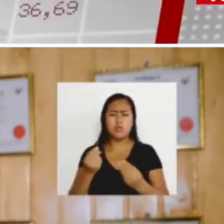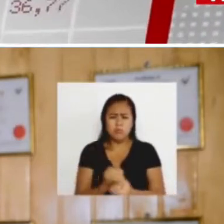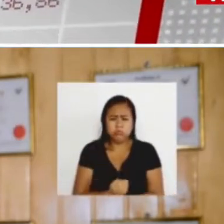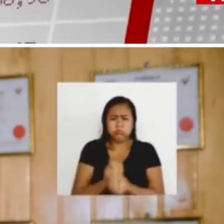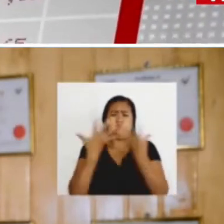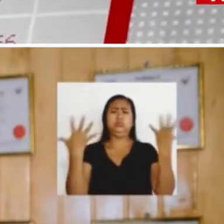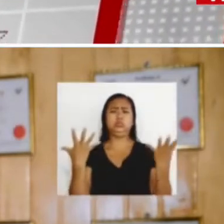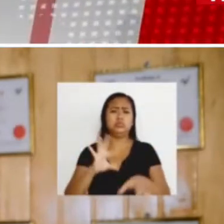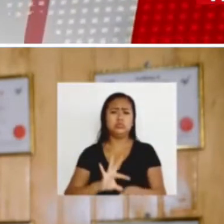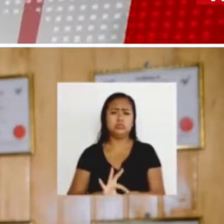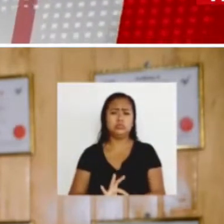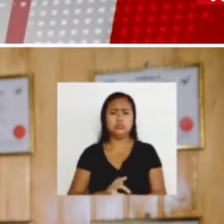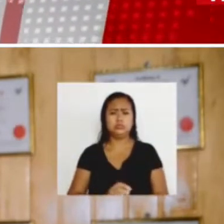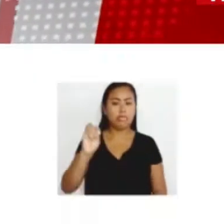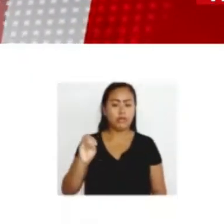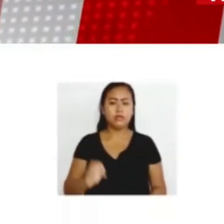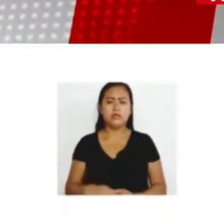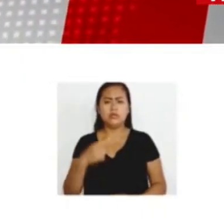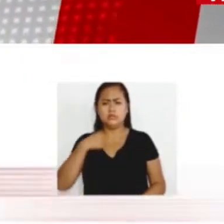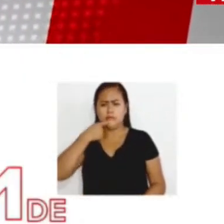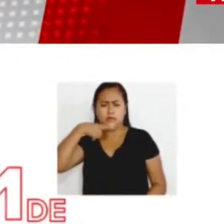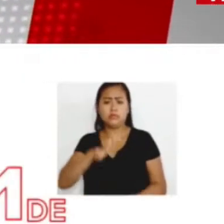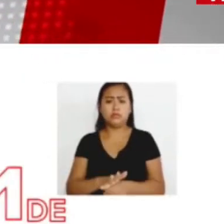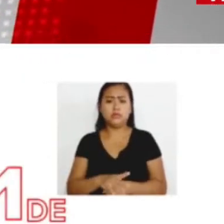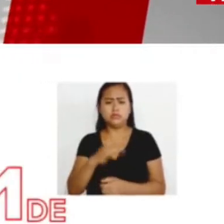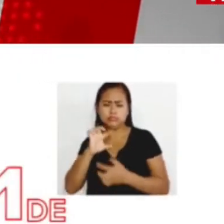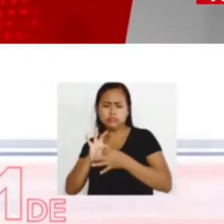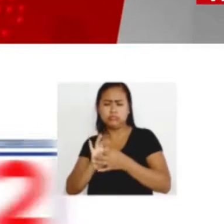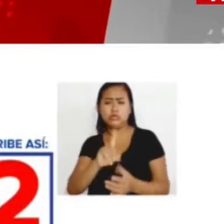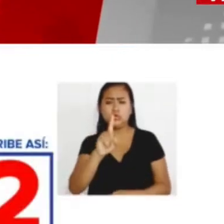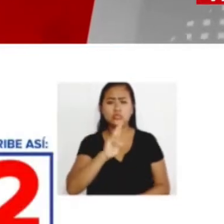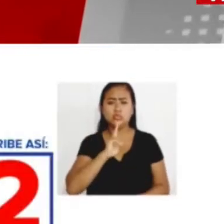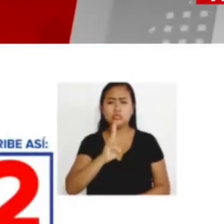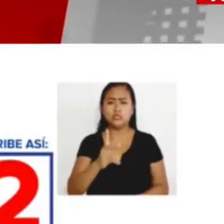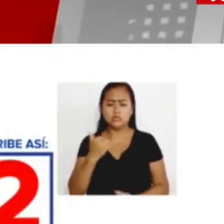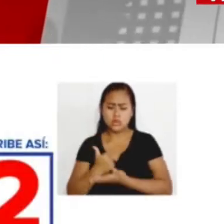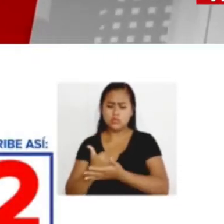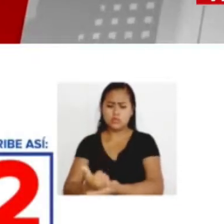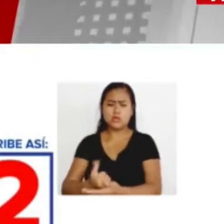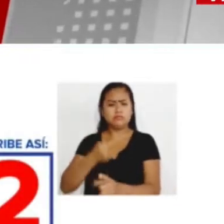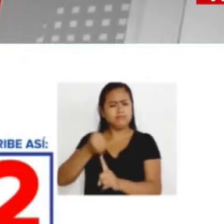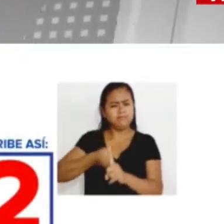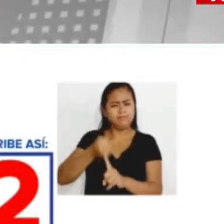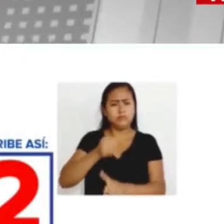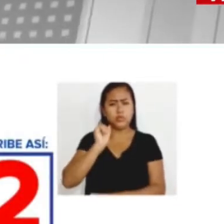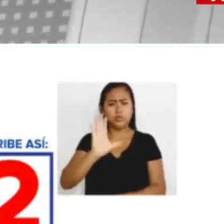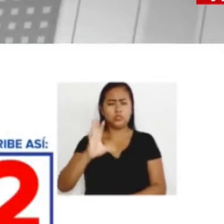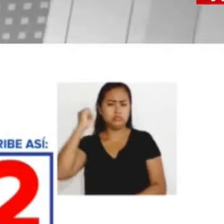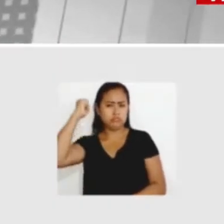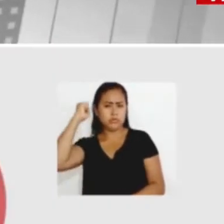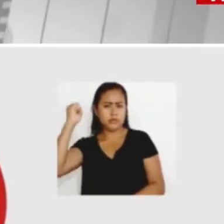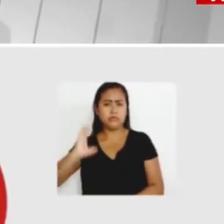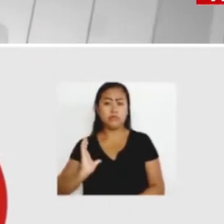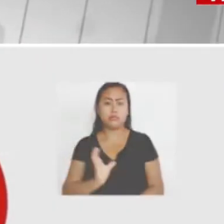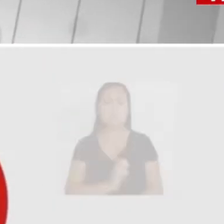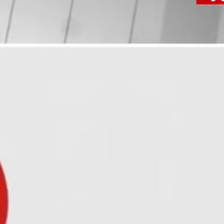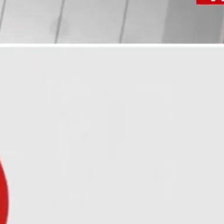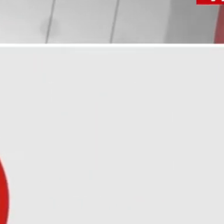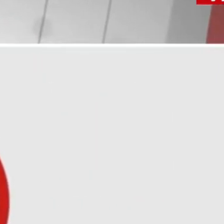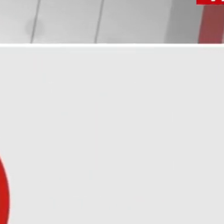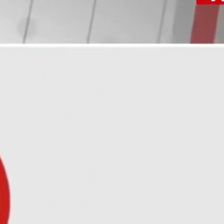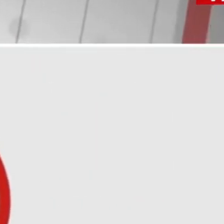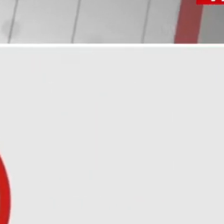el respeto a ese medio ambiente, cuidar el medio ambiente, pero también tratando de explotar de manera razonable los recursos naturales,